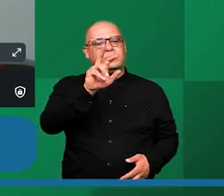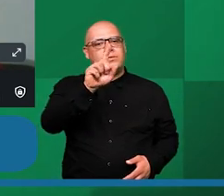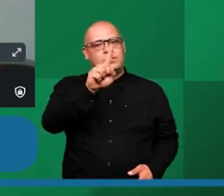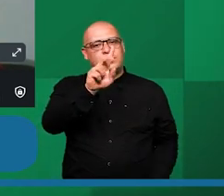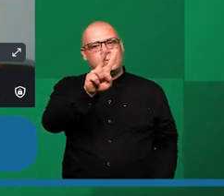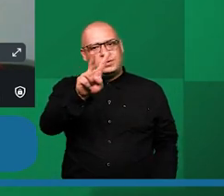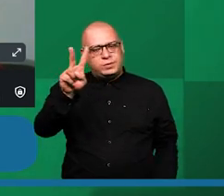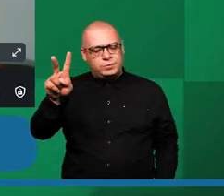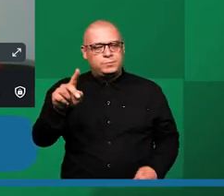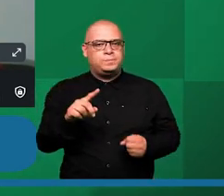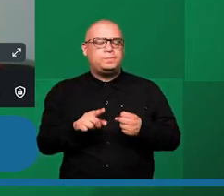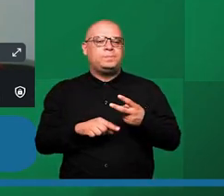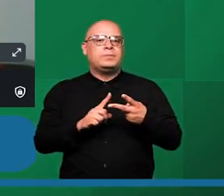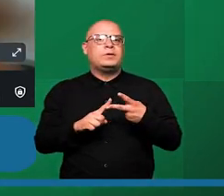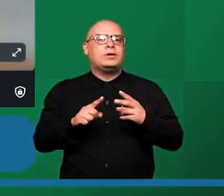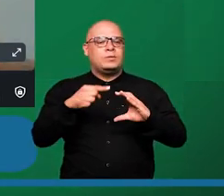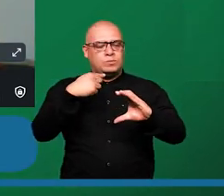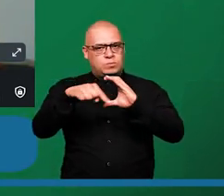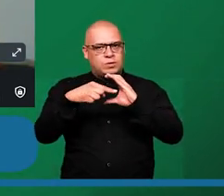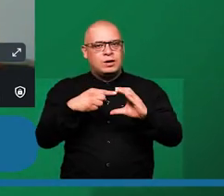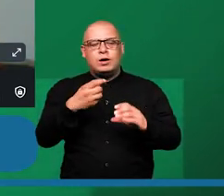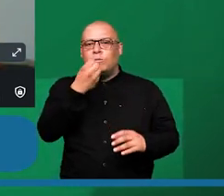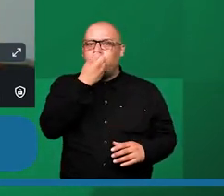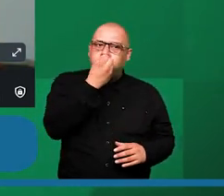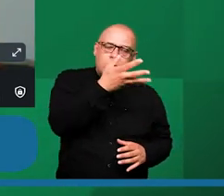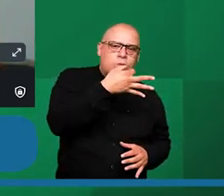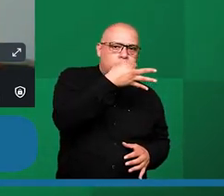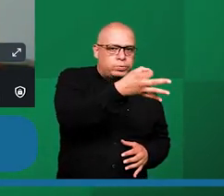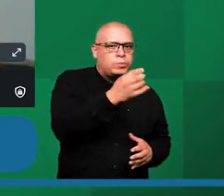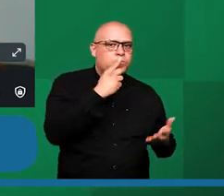El segundo es el correo electrónico